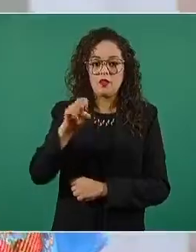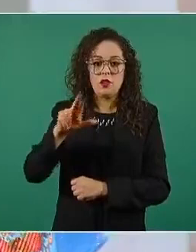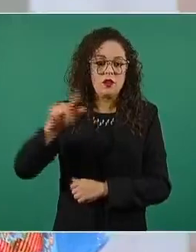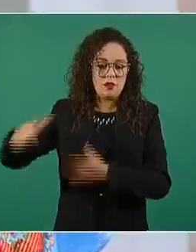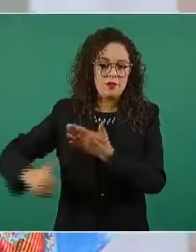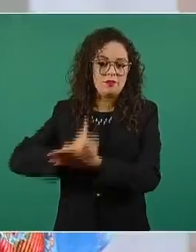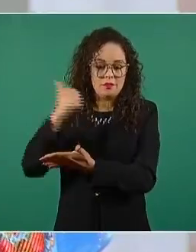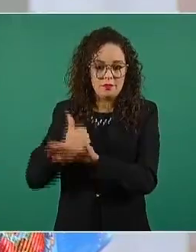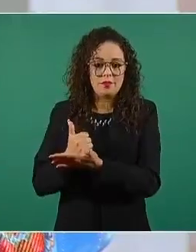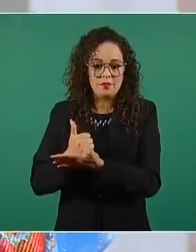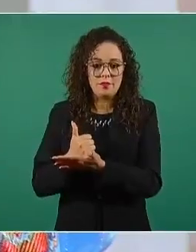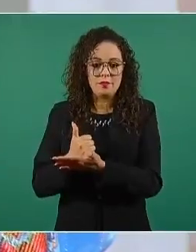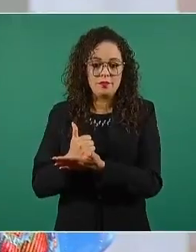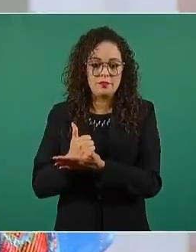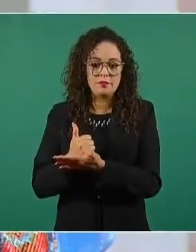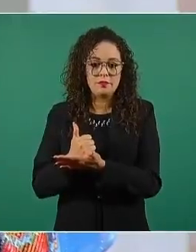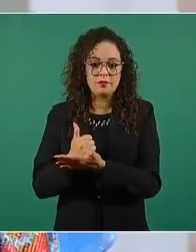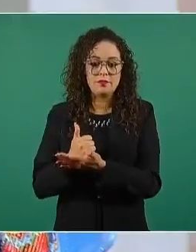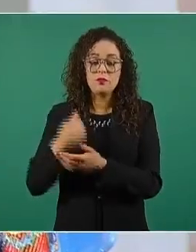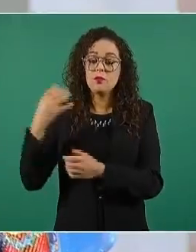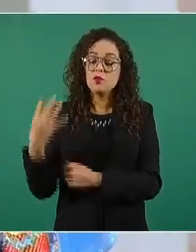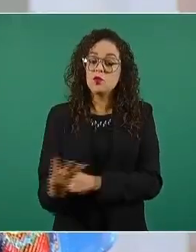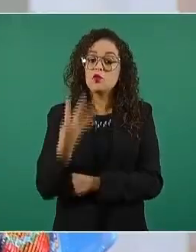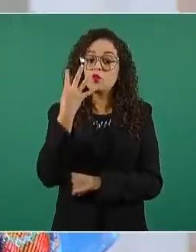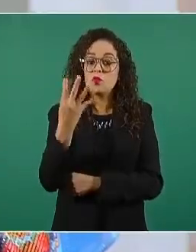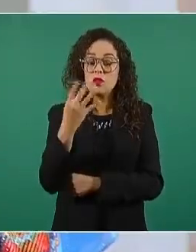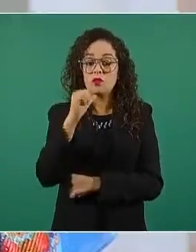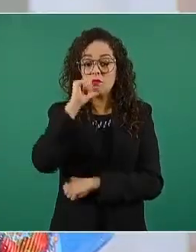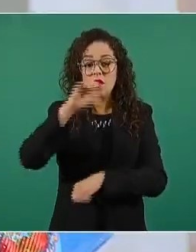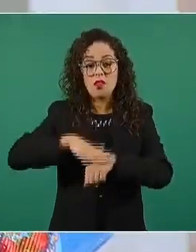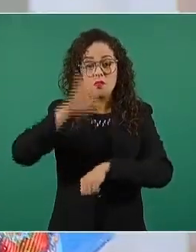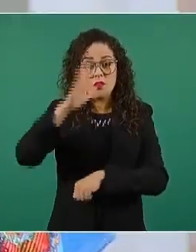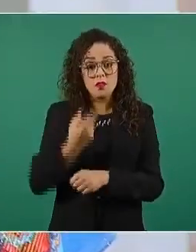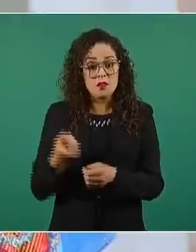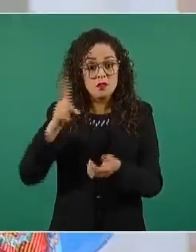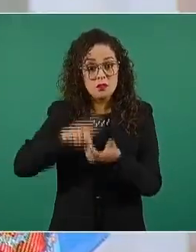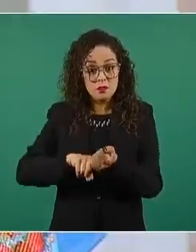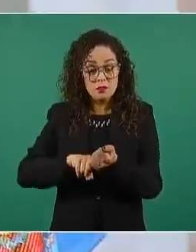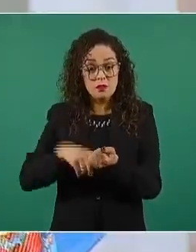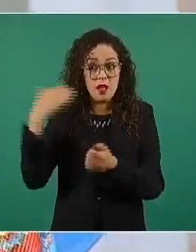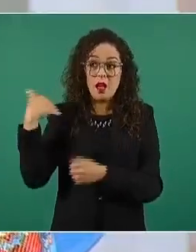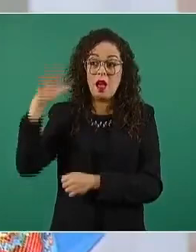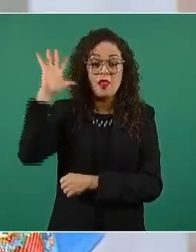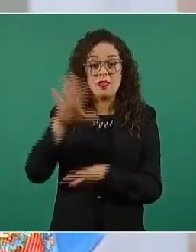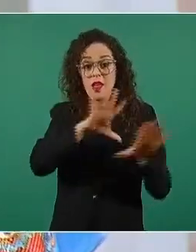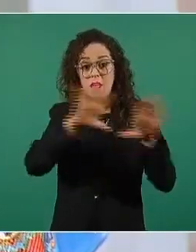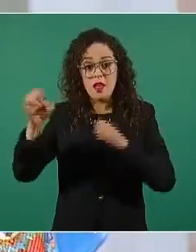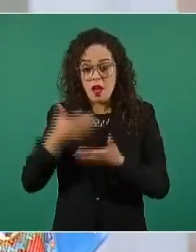capital. Solo 4 de 500 quedan.